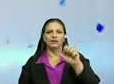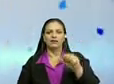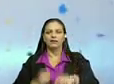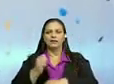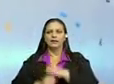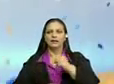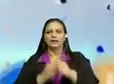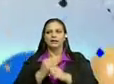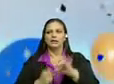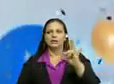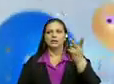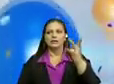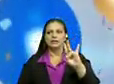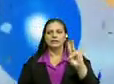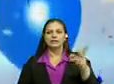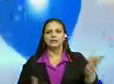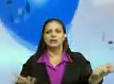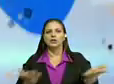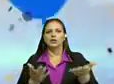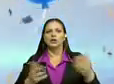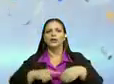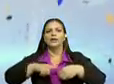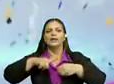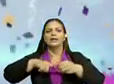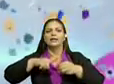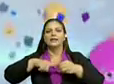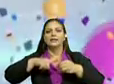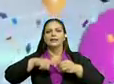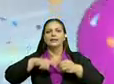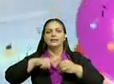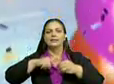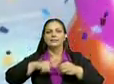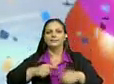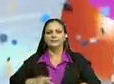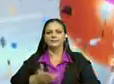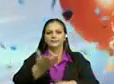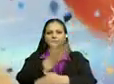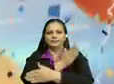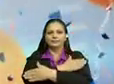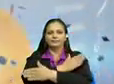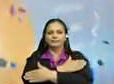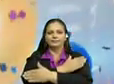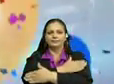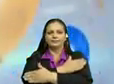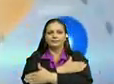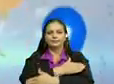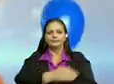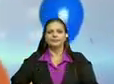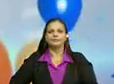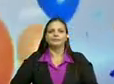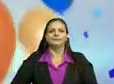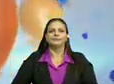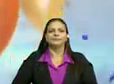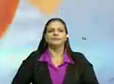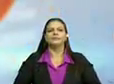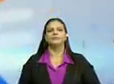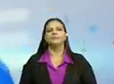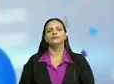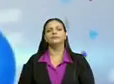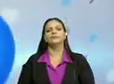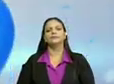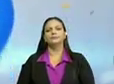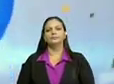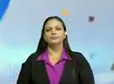abrazo fuerte para Sofi. Derequito, feliz cumpleaños, Sofi. Vamos, Siete Seco,